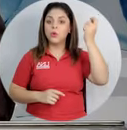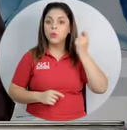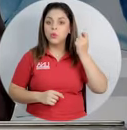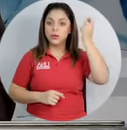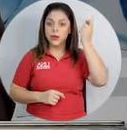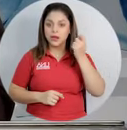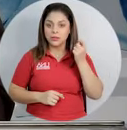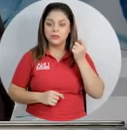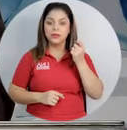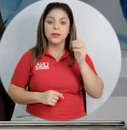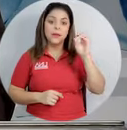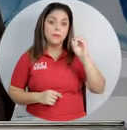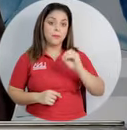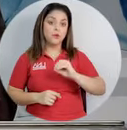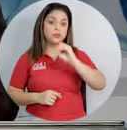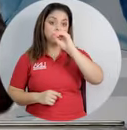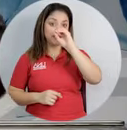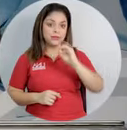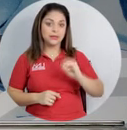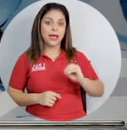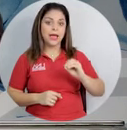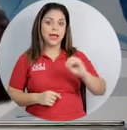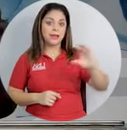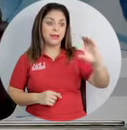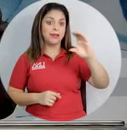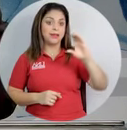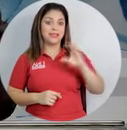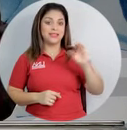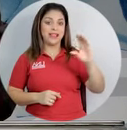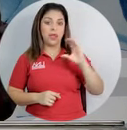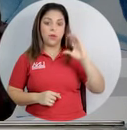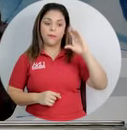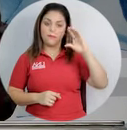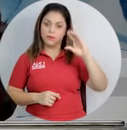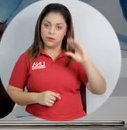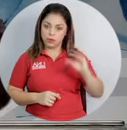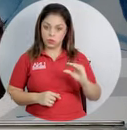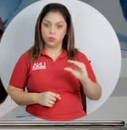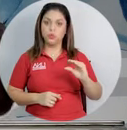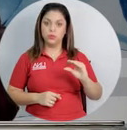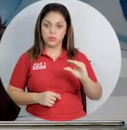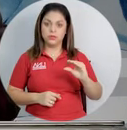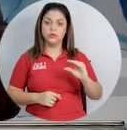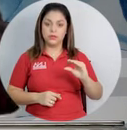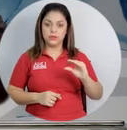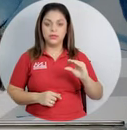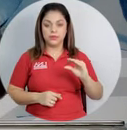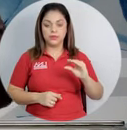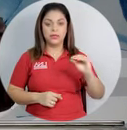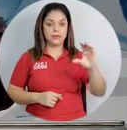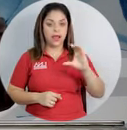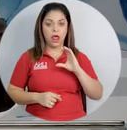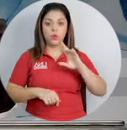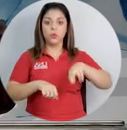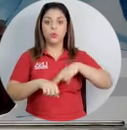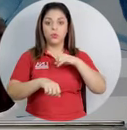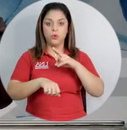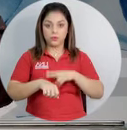nos jubilamos, ya el porcentaje que se va a recibir es mucho menor de lo